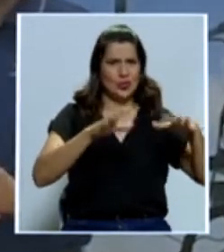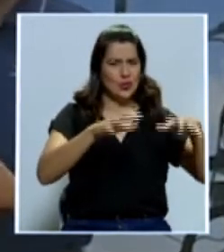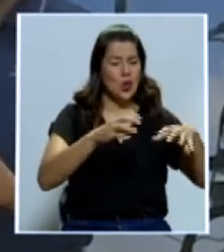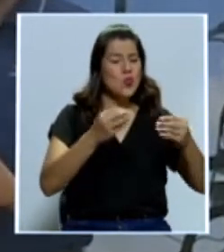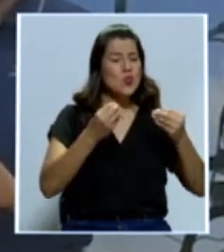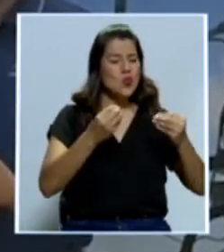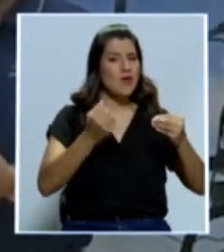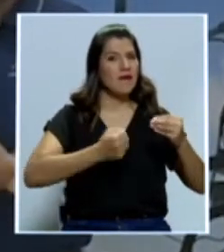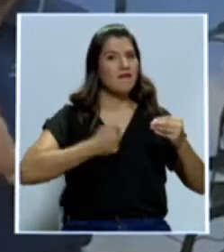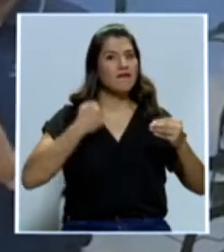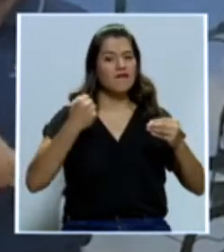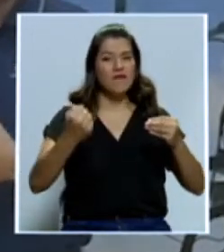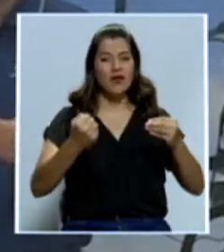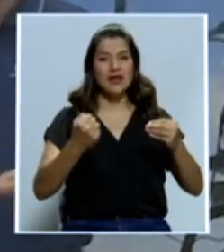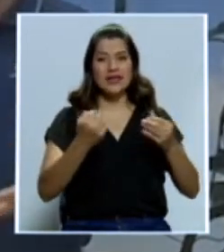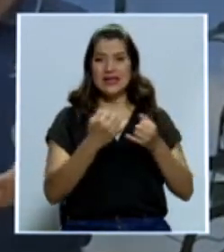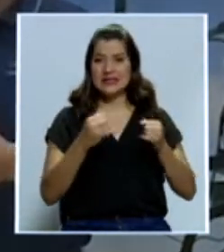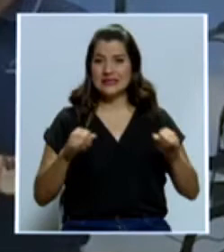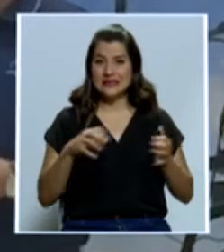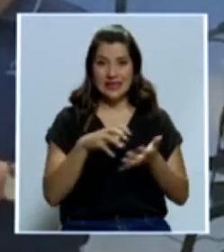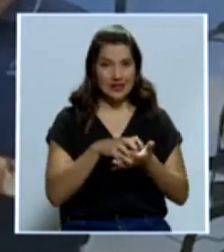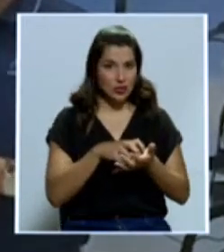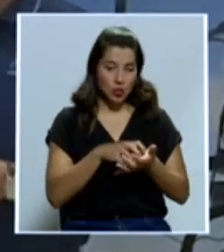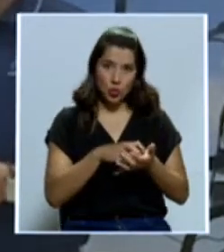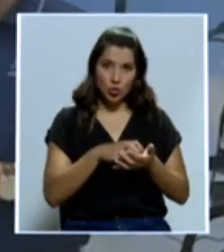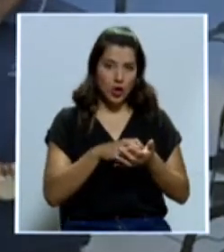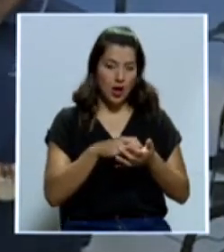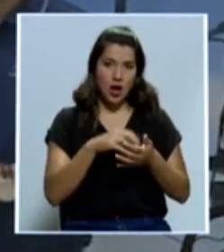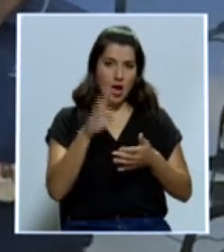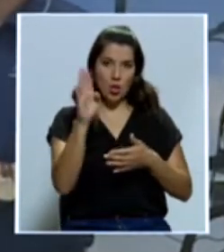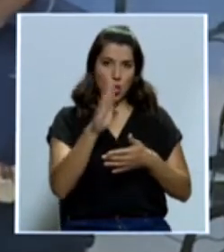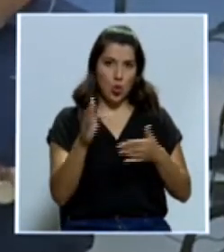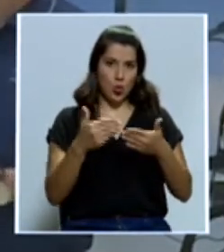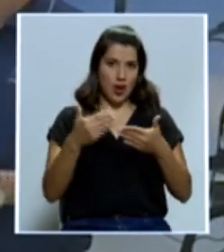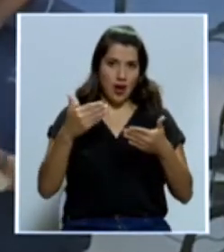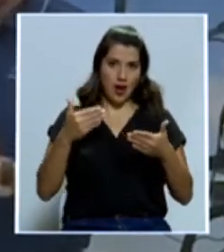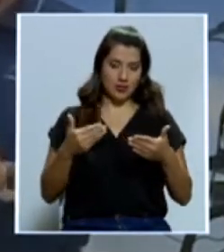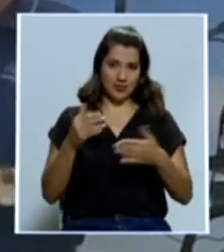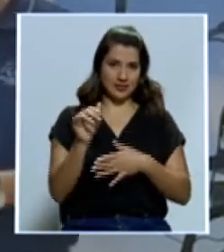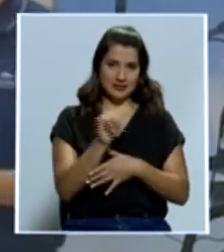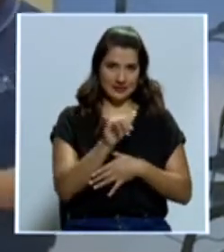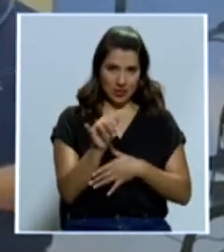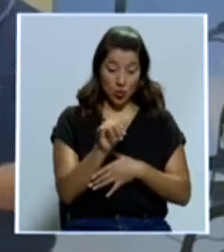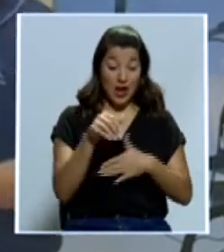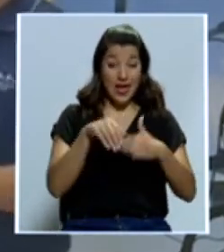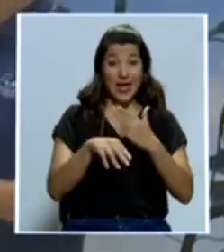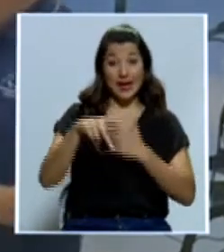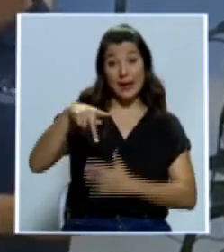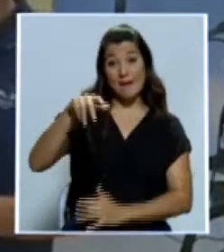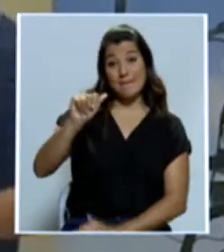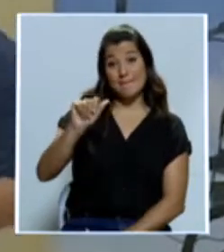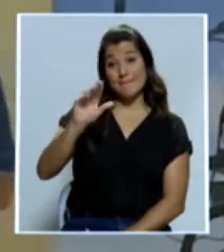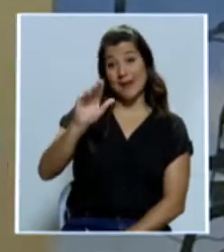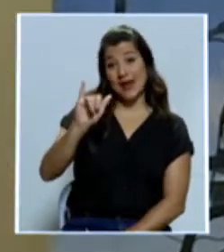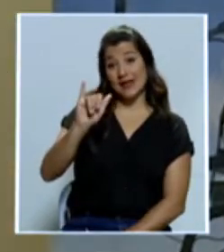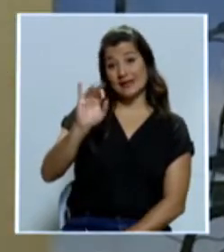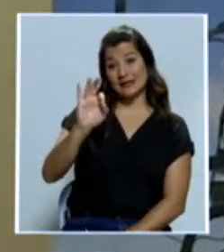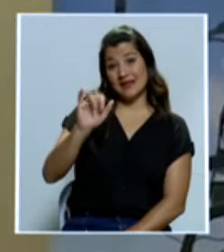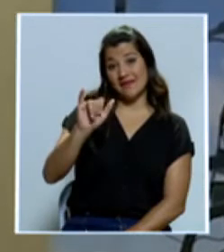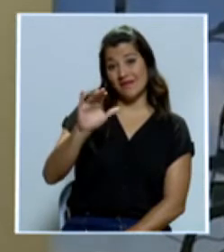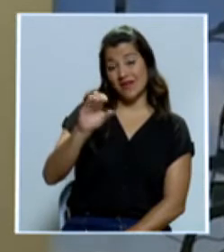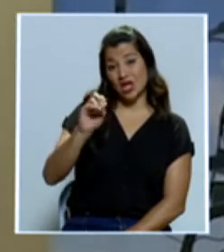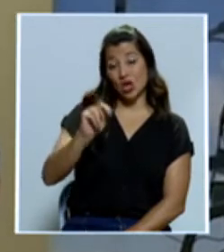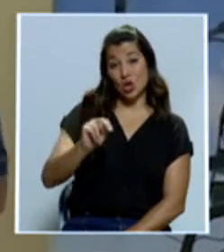muy alta que sin duda pues, generó récords en la zona norte del Pacífico Norte del país. Como podemos ver, el